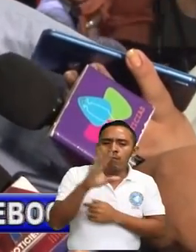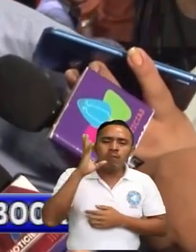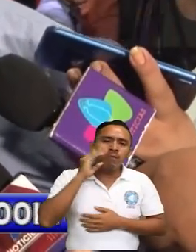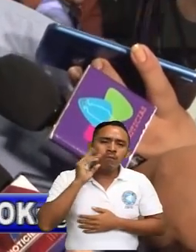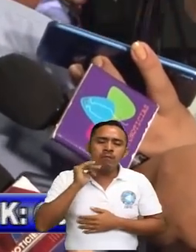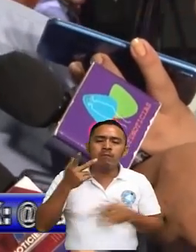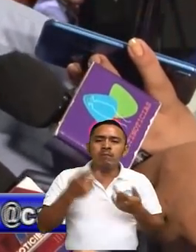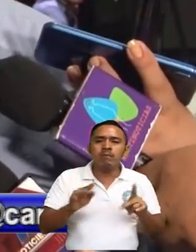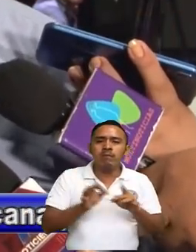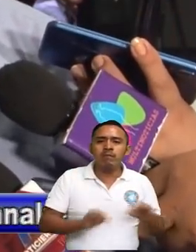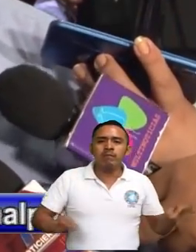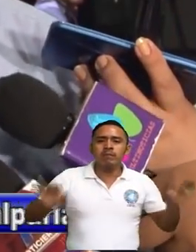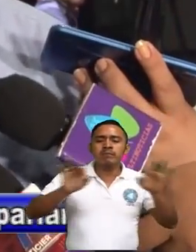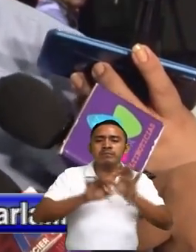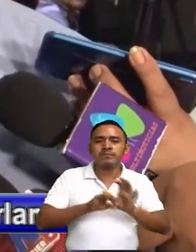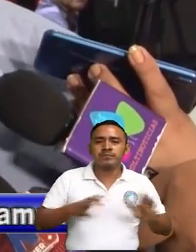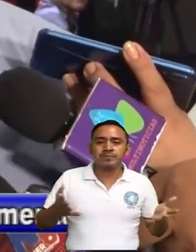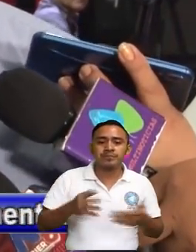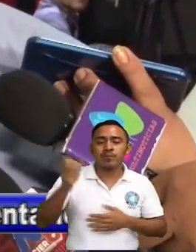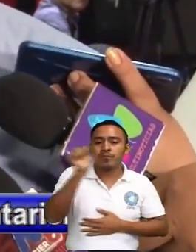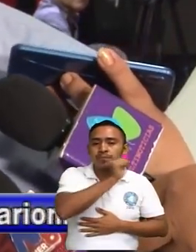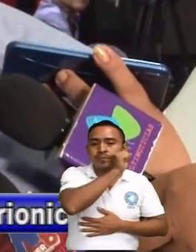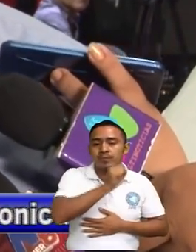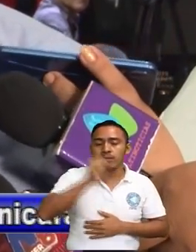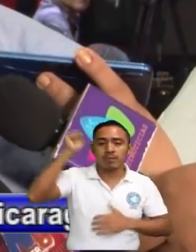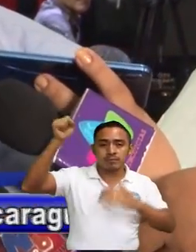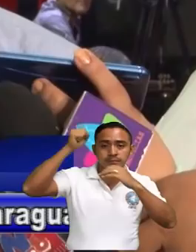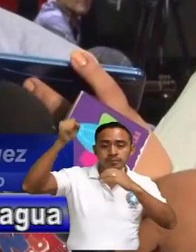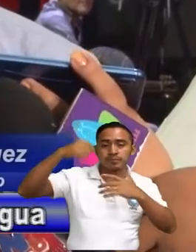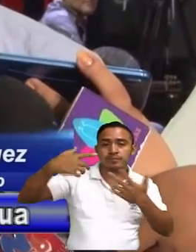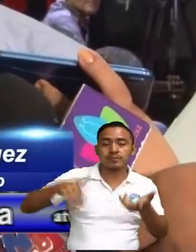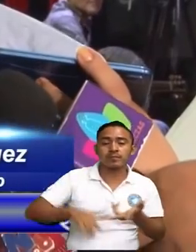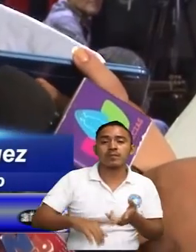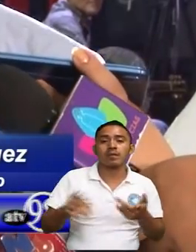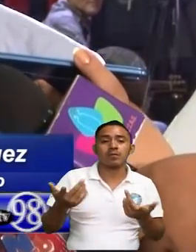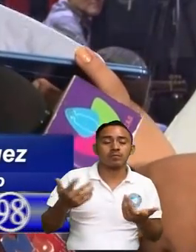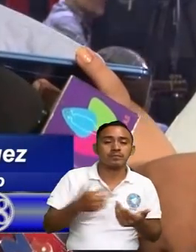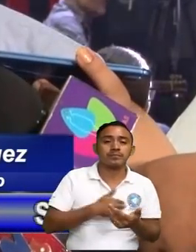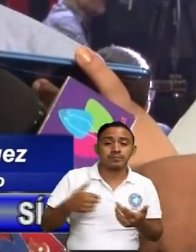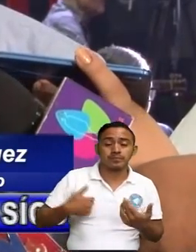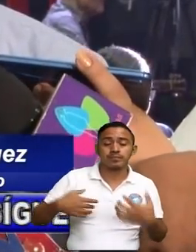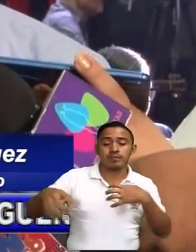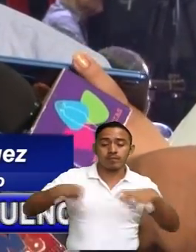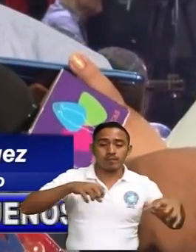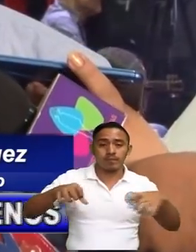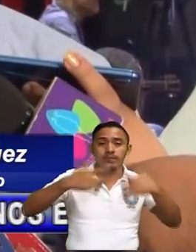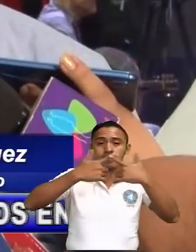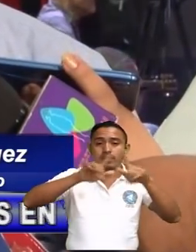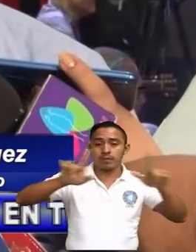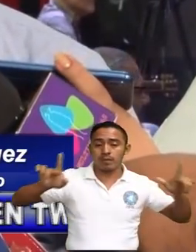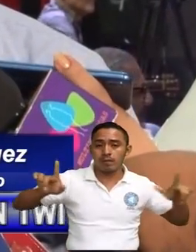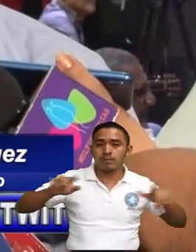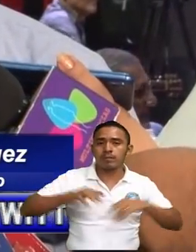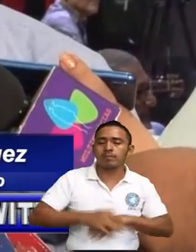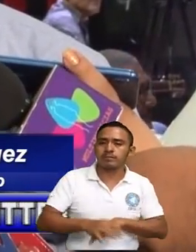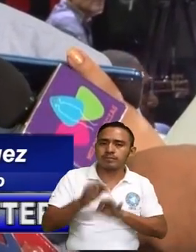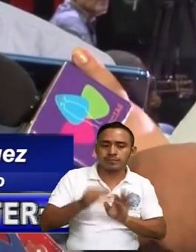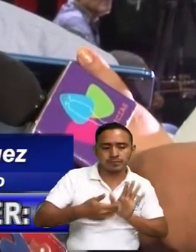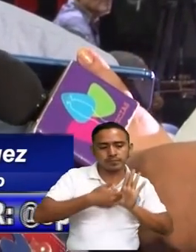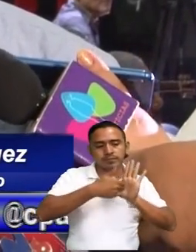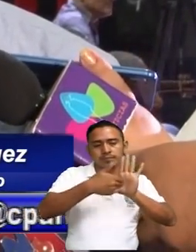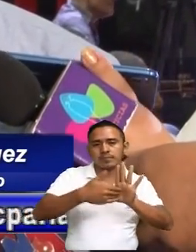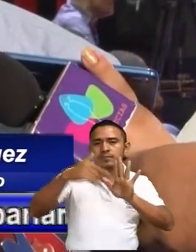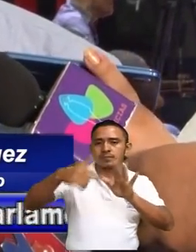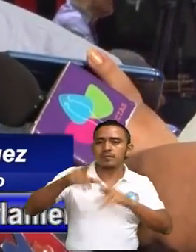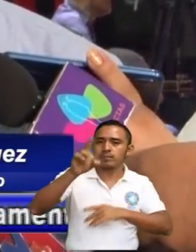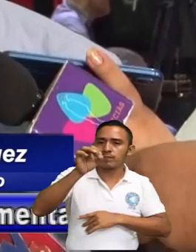pero lo importante es cantarle a la revolución, cantar a esa gesta histórica, a esa gesta libertaria, y dejar plasmada en estas